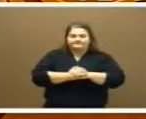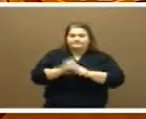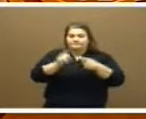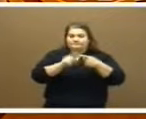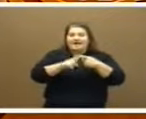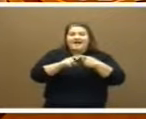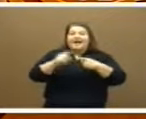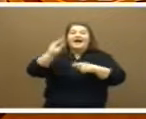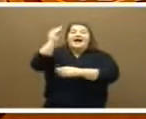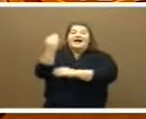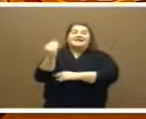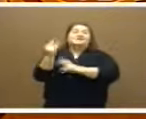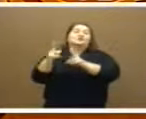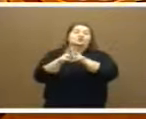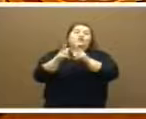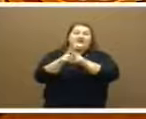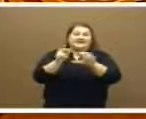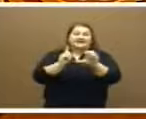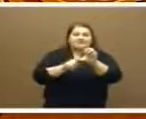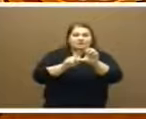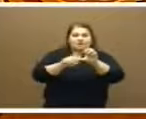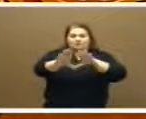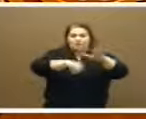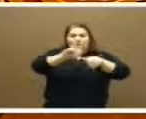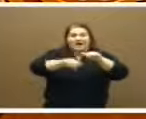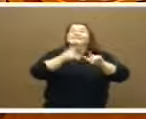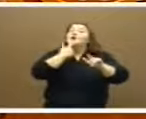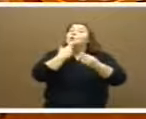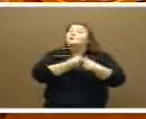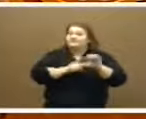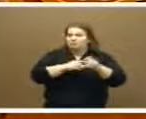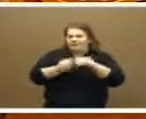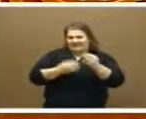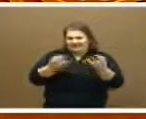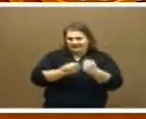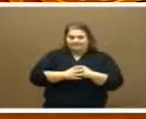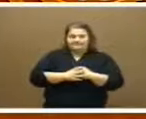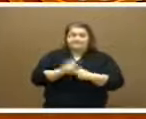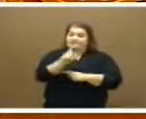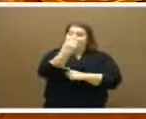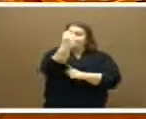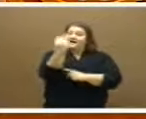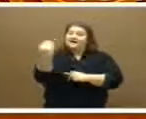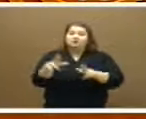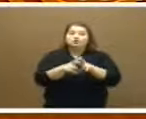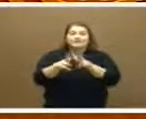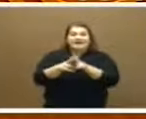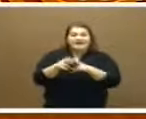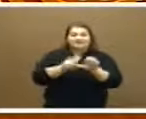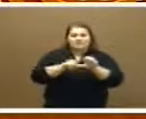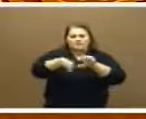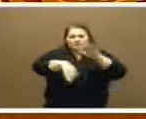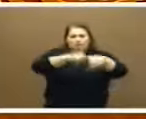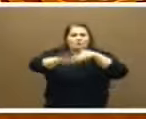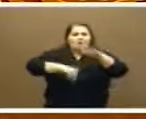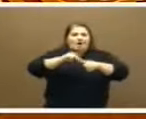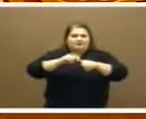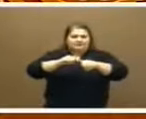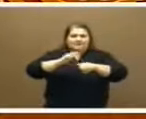los agentes sociales de Extremadura, lo que tiene que hacer la Junta de Extremadura, convocar a los agentes sociales de Extremadura para